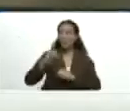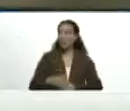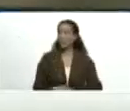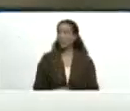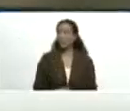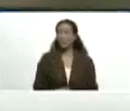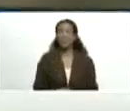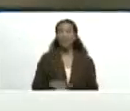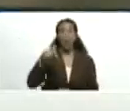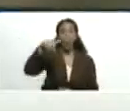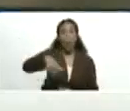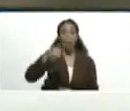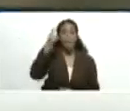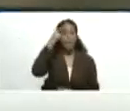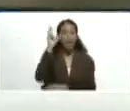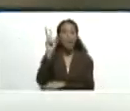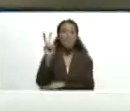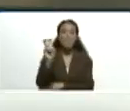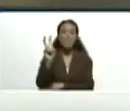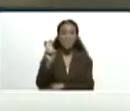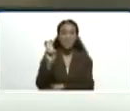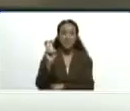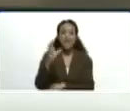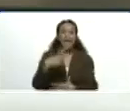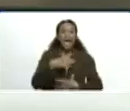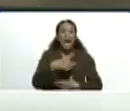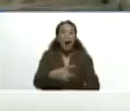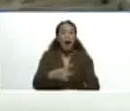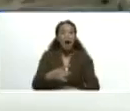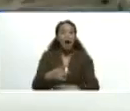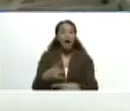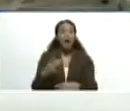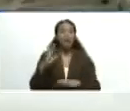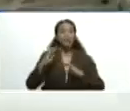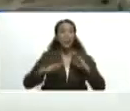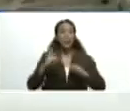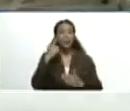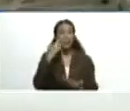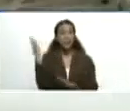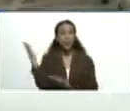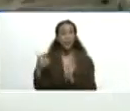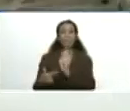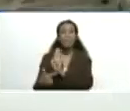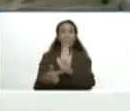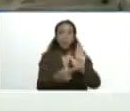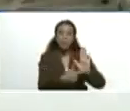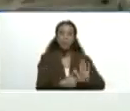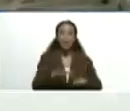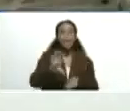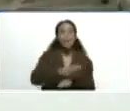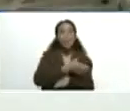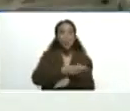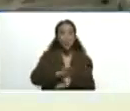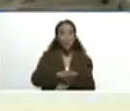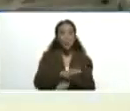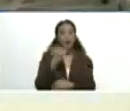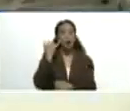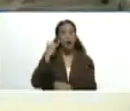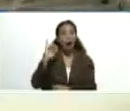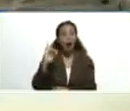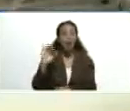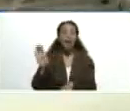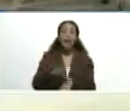Es viernes y tenemos a la parranda de los amigos presentes. Y ellos tienen